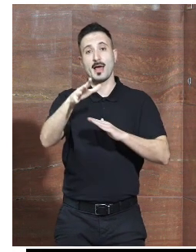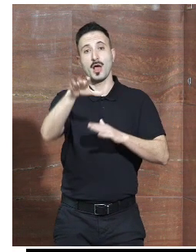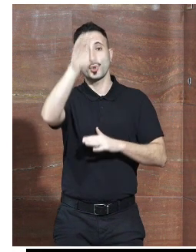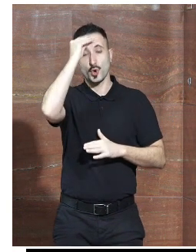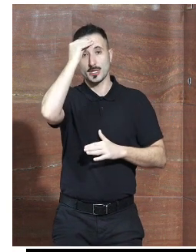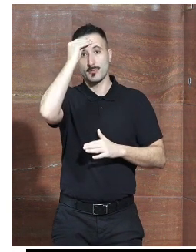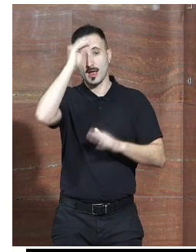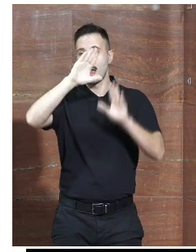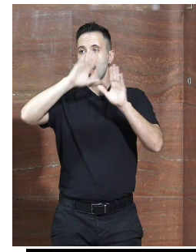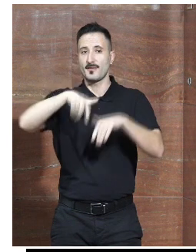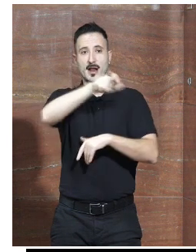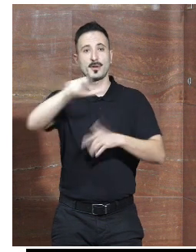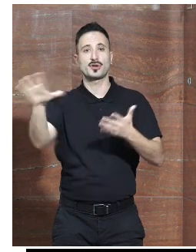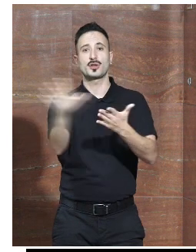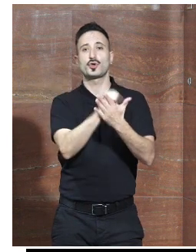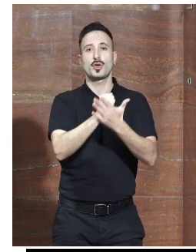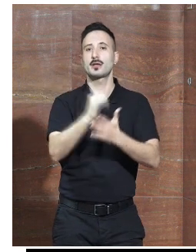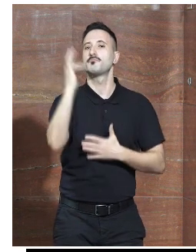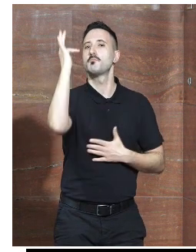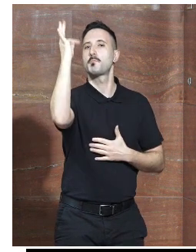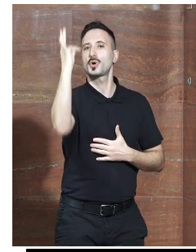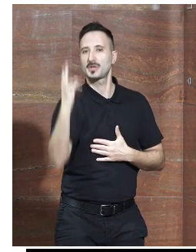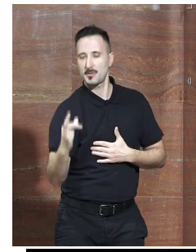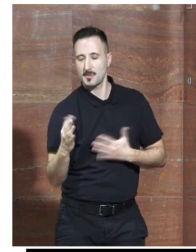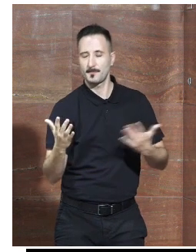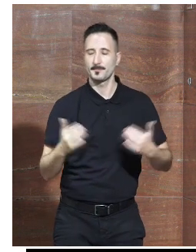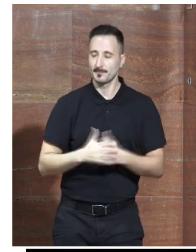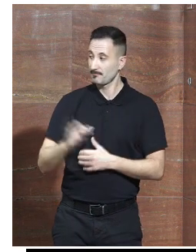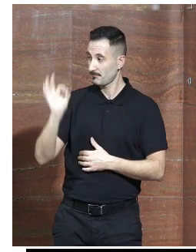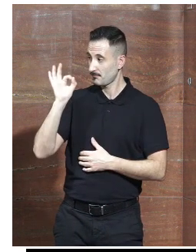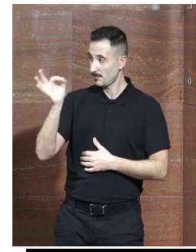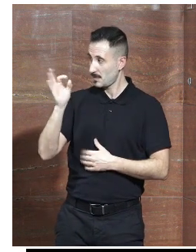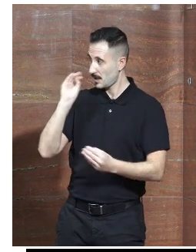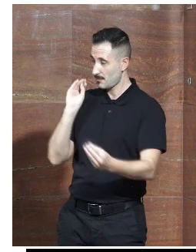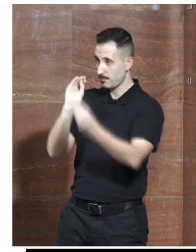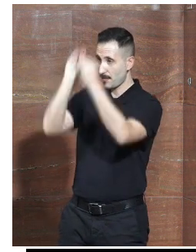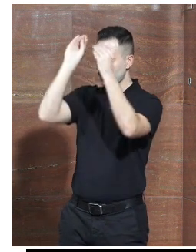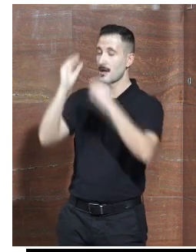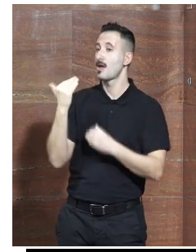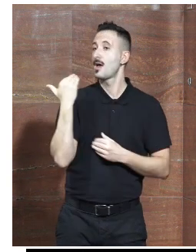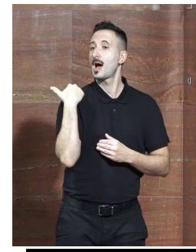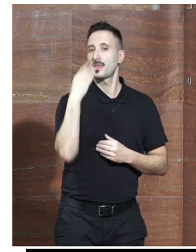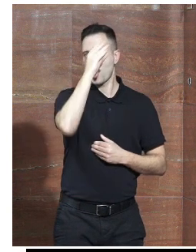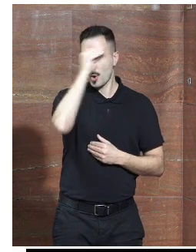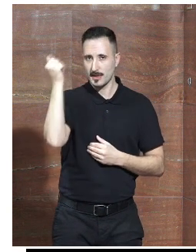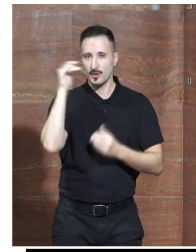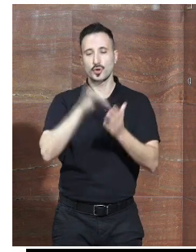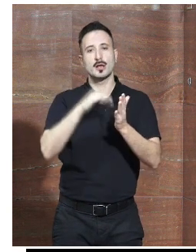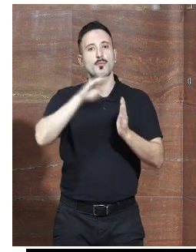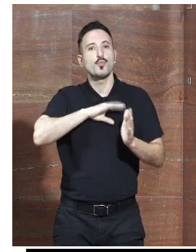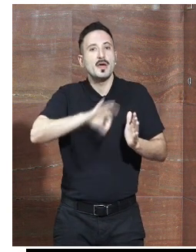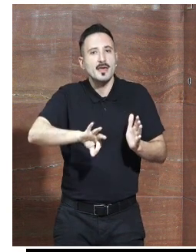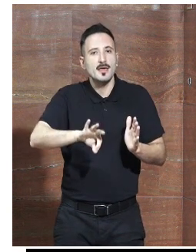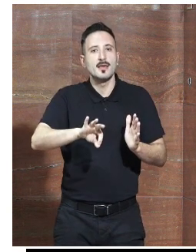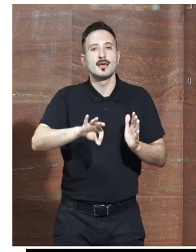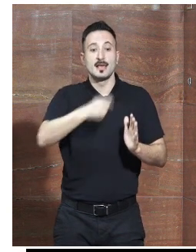ha venido bien a todo el mundo, ¿no? Pues sí, la verdad es que sí. Hay un matiz que antes se nos ha olvidado, que quizás en la población tenemos que tener en cuenta